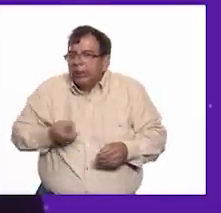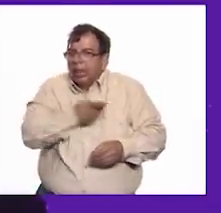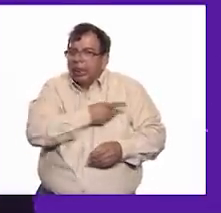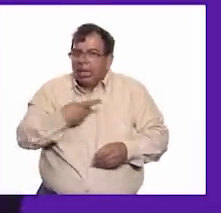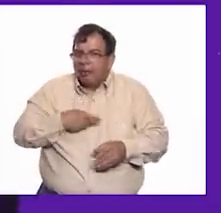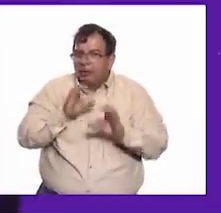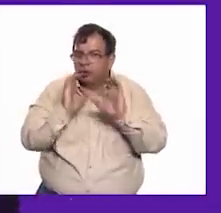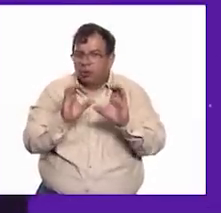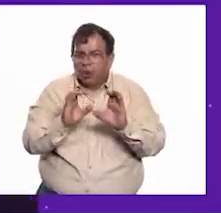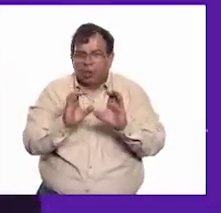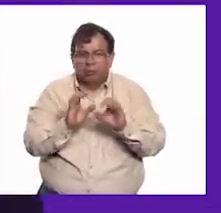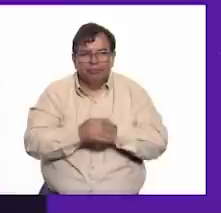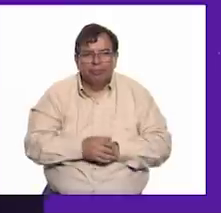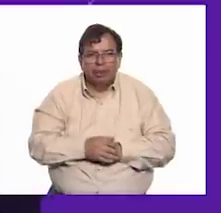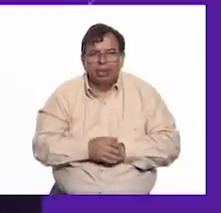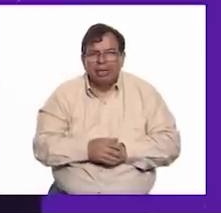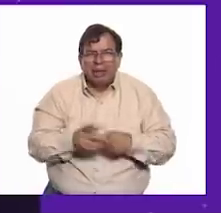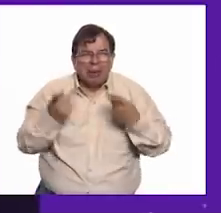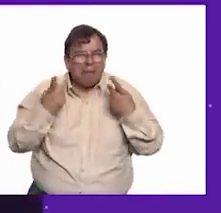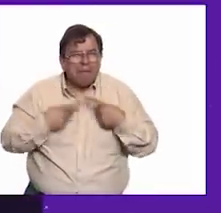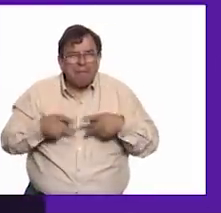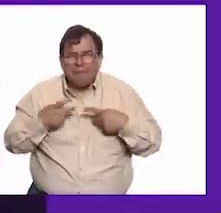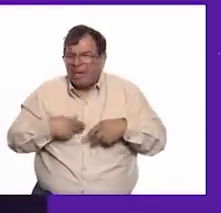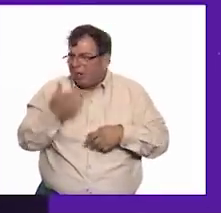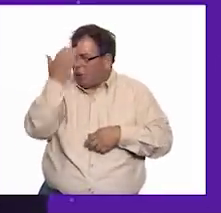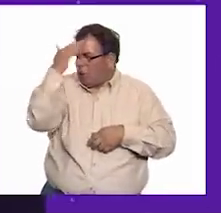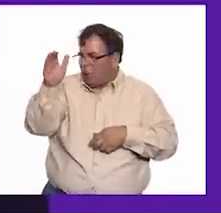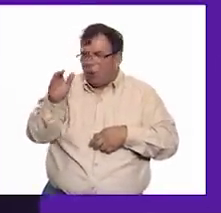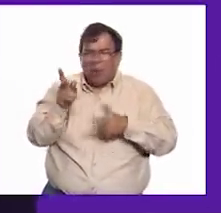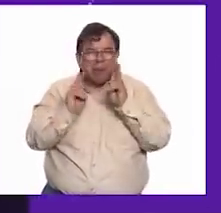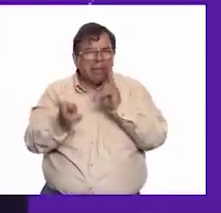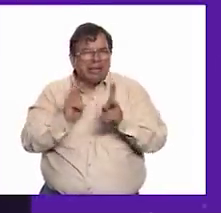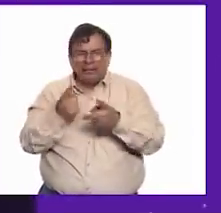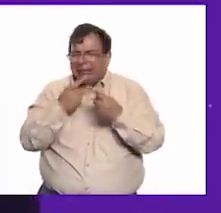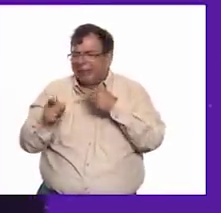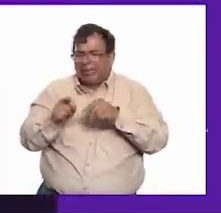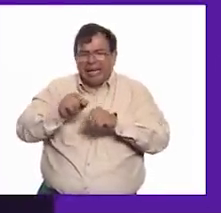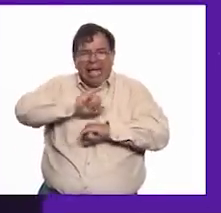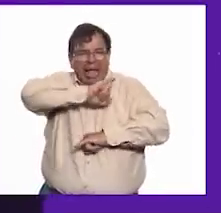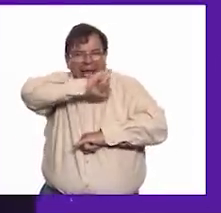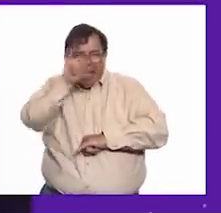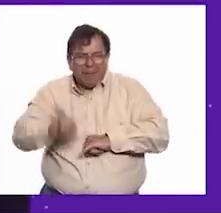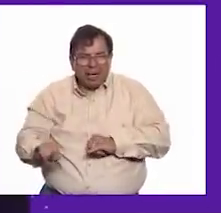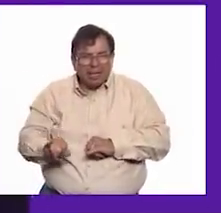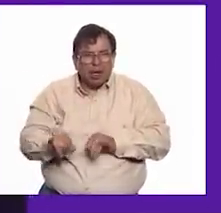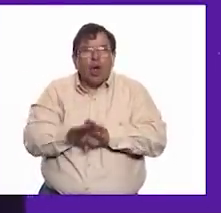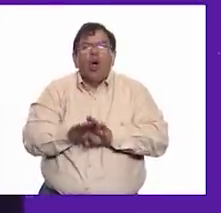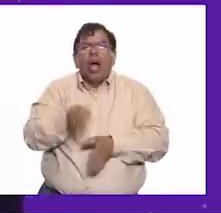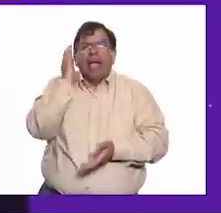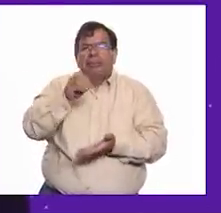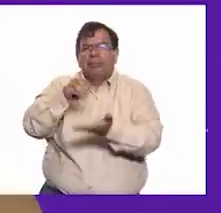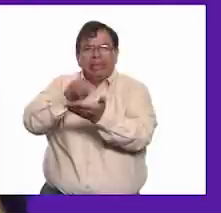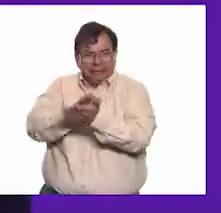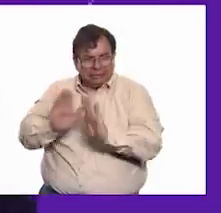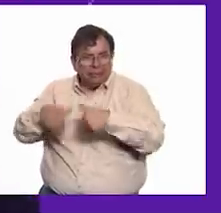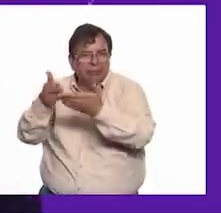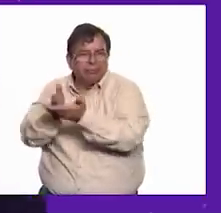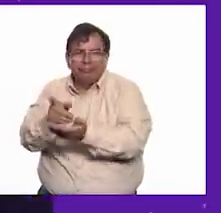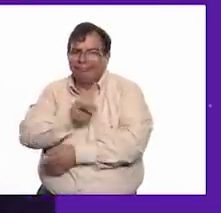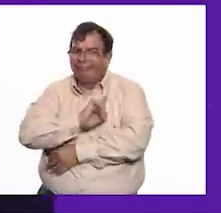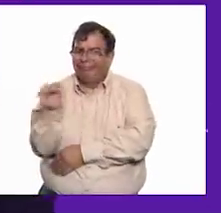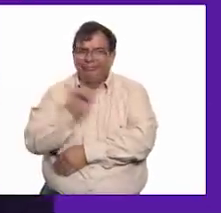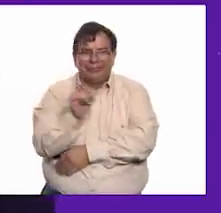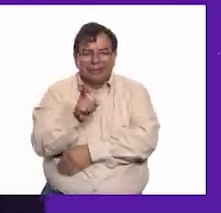protegerla. Nunca platiques con personas que no conozcas y mucho menos aceptes reunirte con ellas, ya que